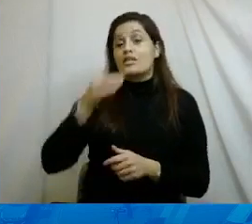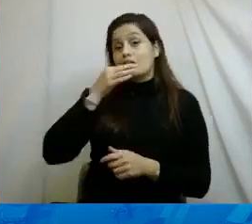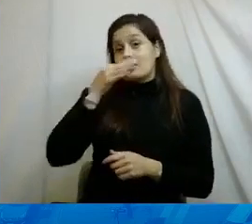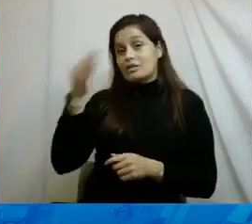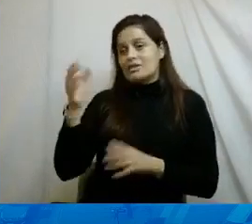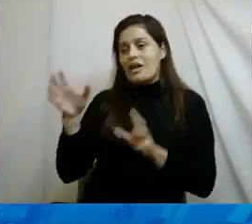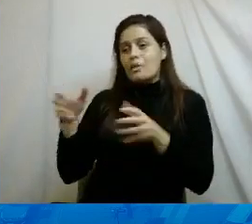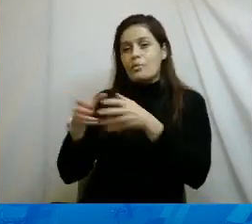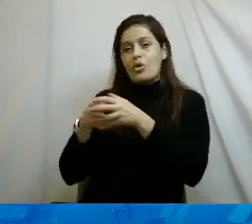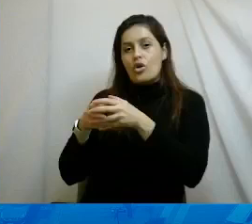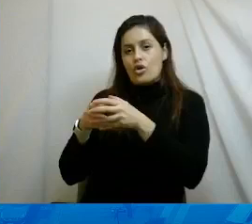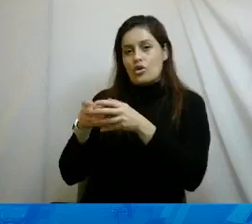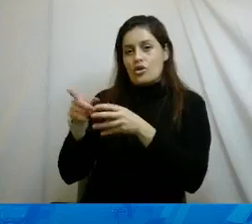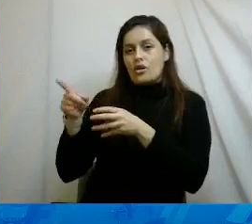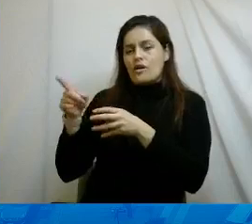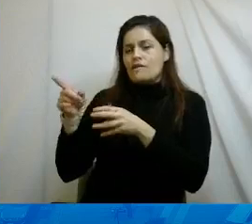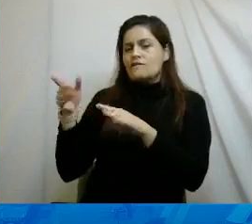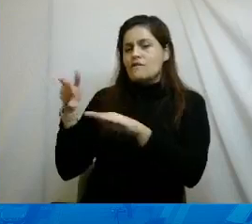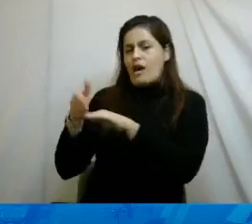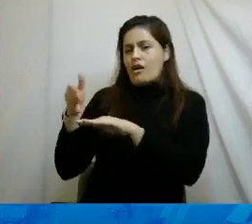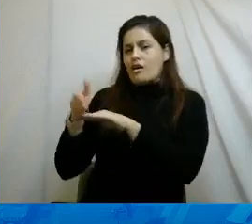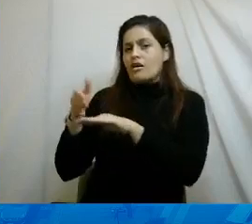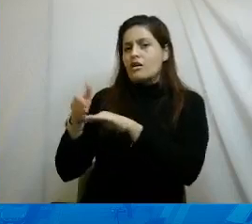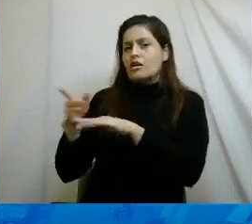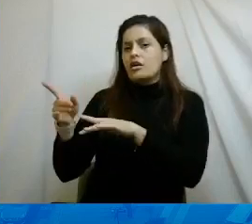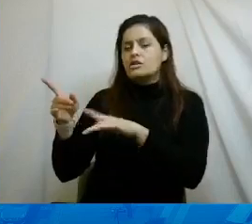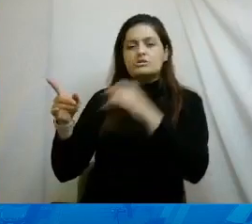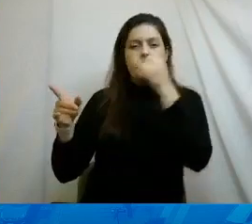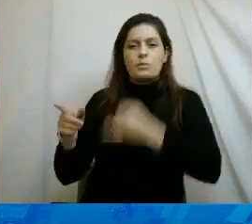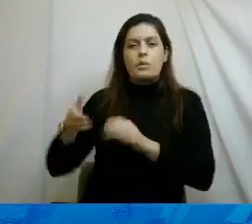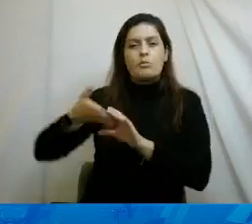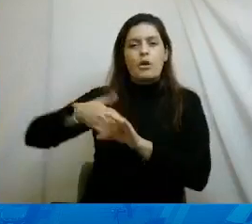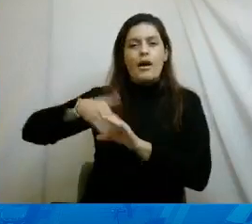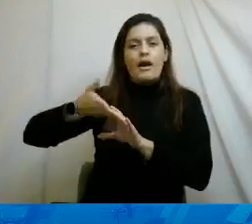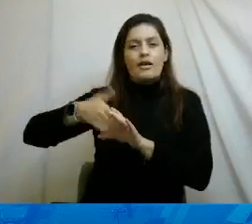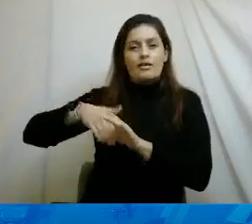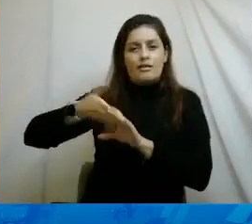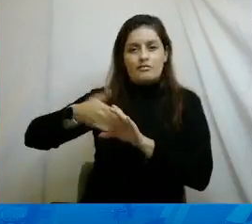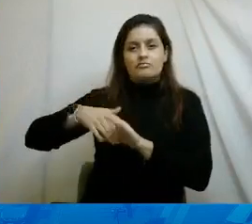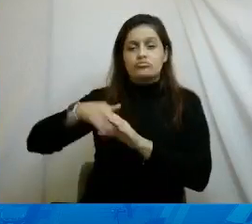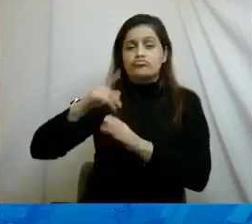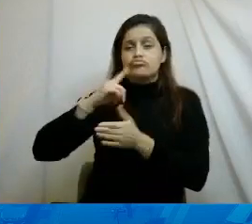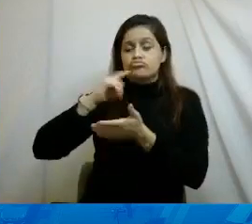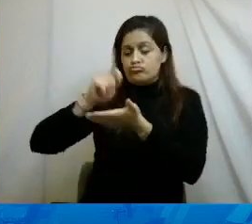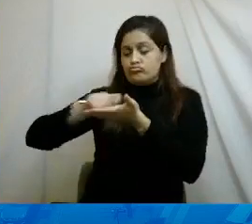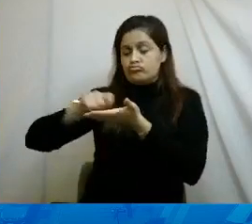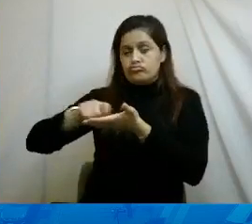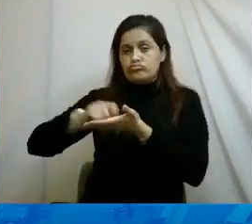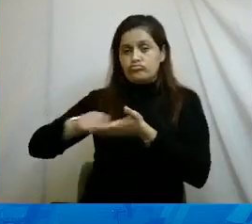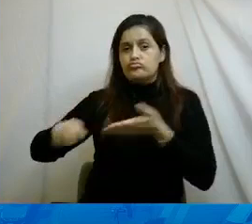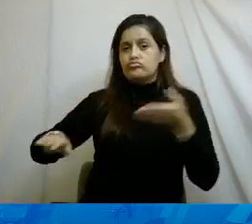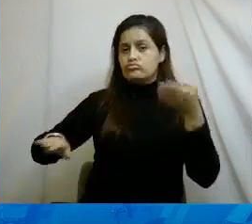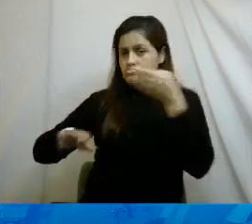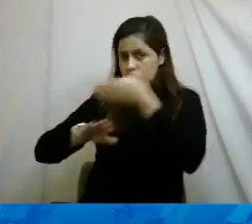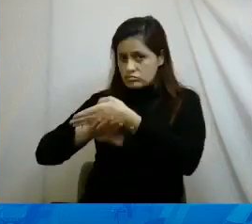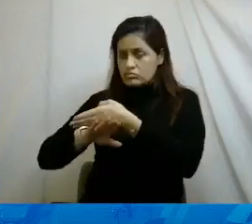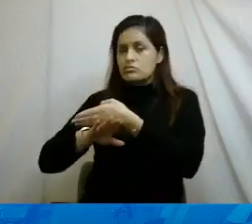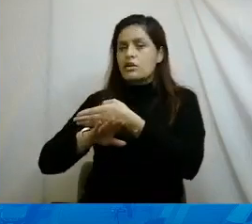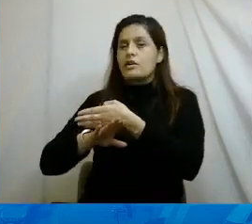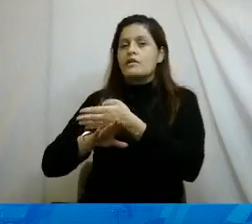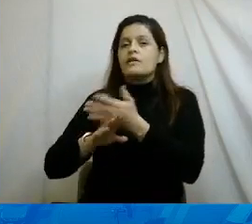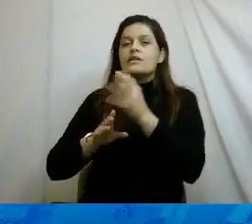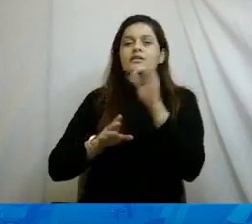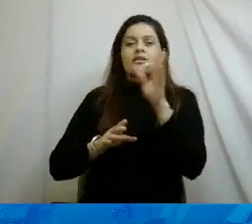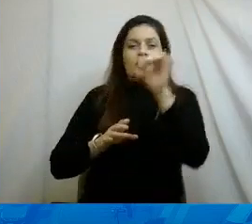se refuerza la inspección. Hay reportes del equipo de seguridad que nosotros también podríamos remitir con